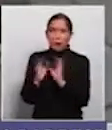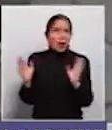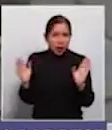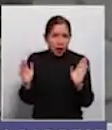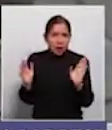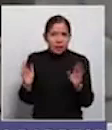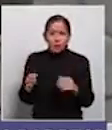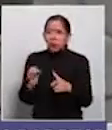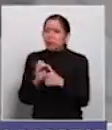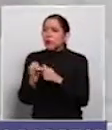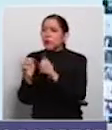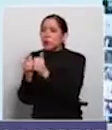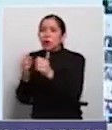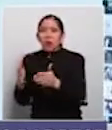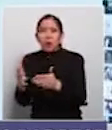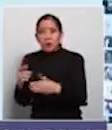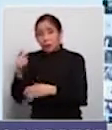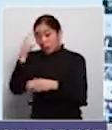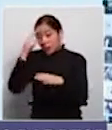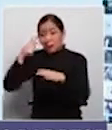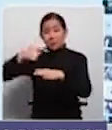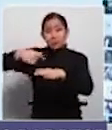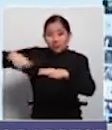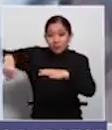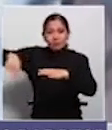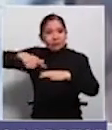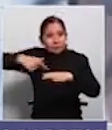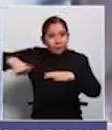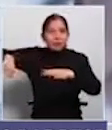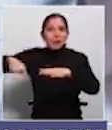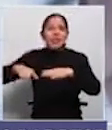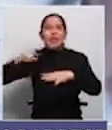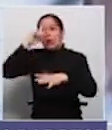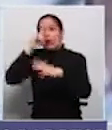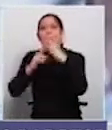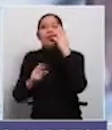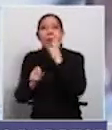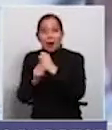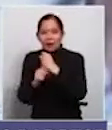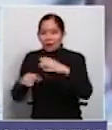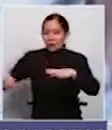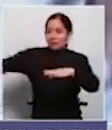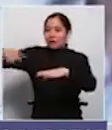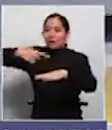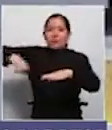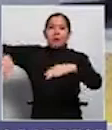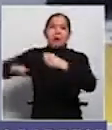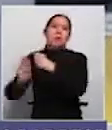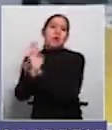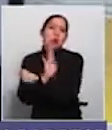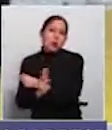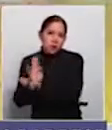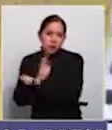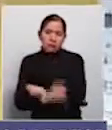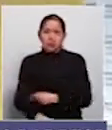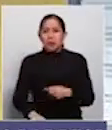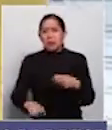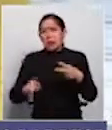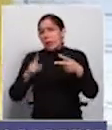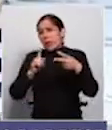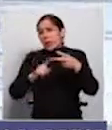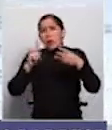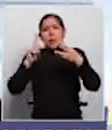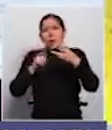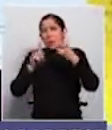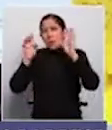de primaria, para generar este círculo de protección respecto a esos riesgos. En el caso de que